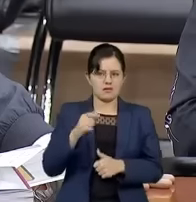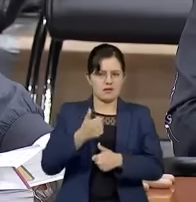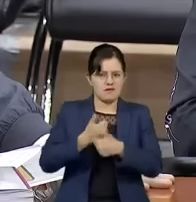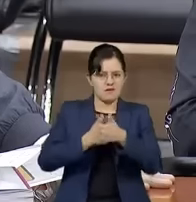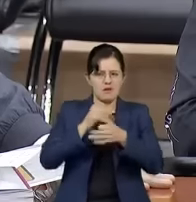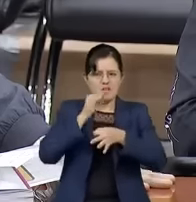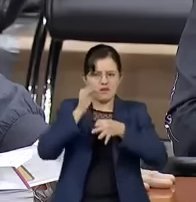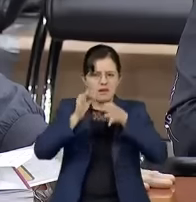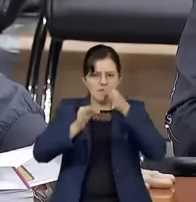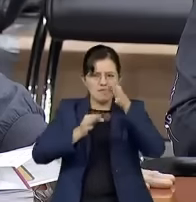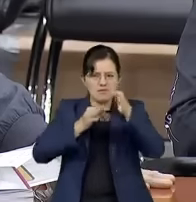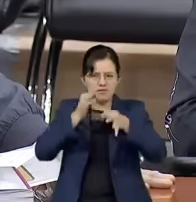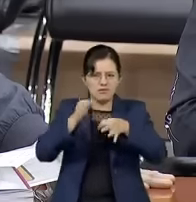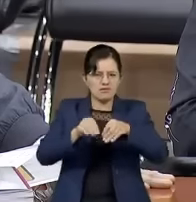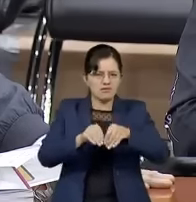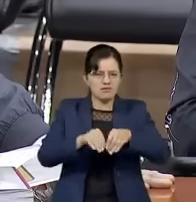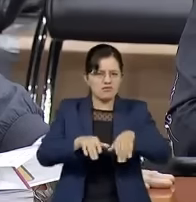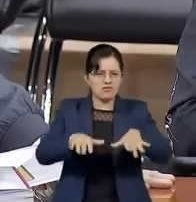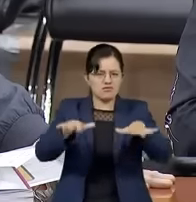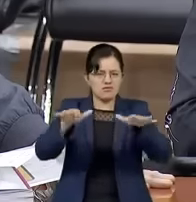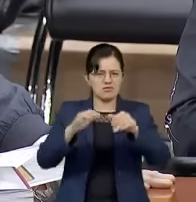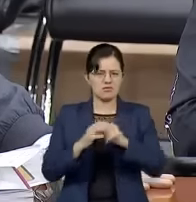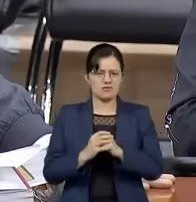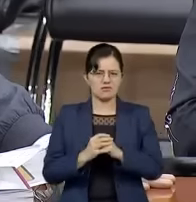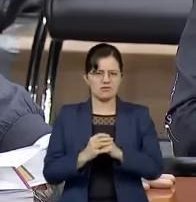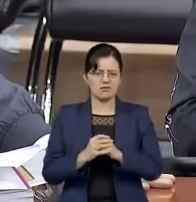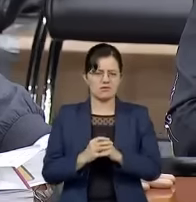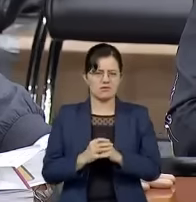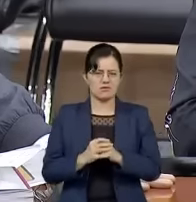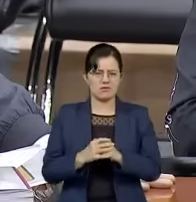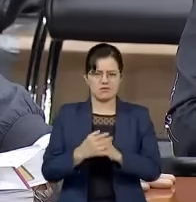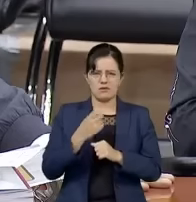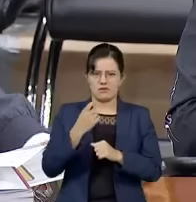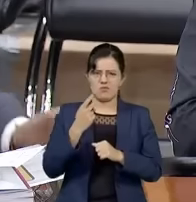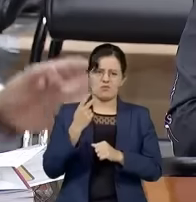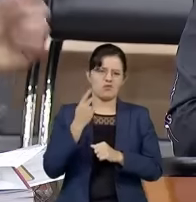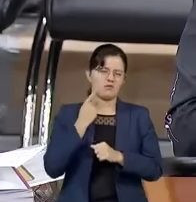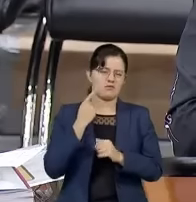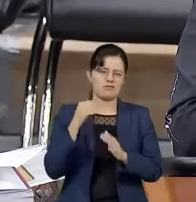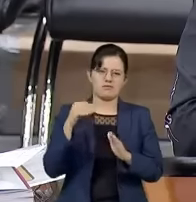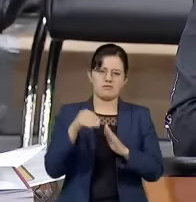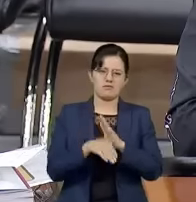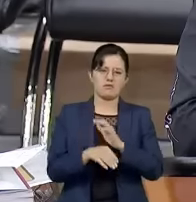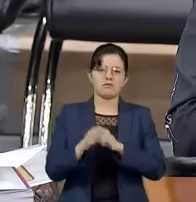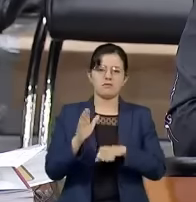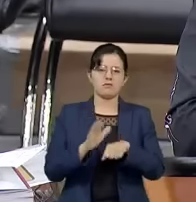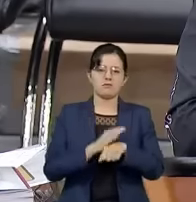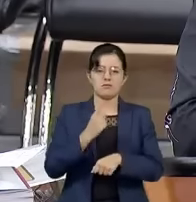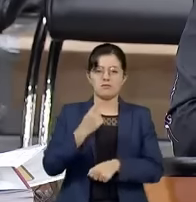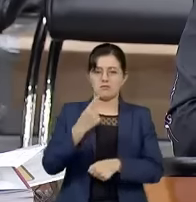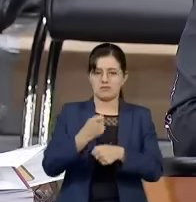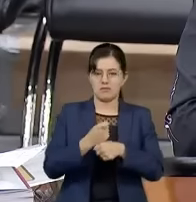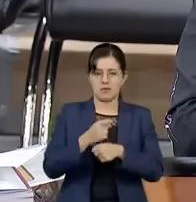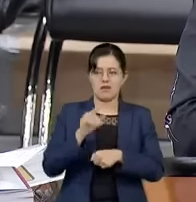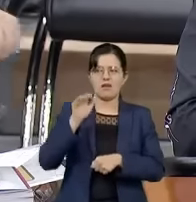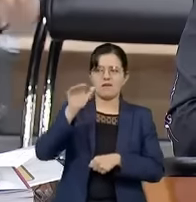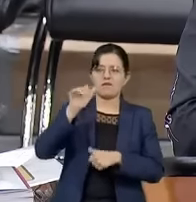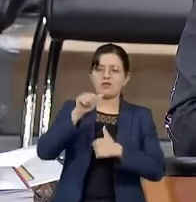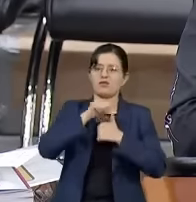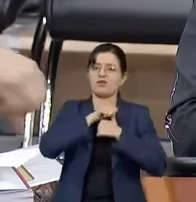campaña desaforada era un suicidio político Porque además primero fuimos a las